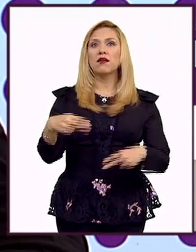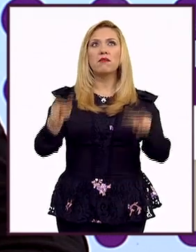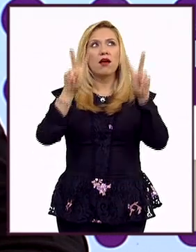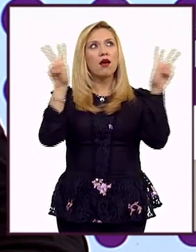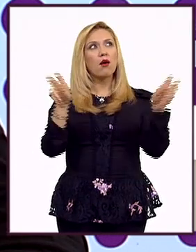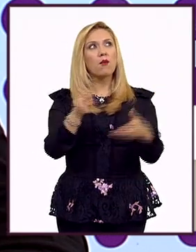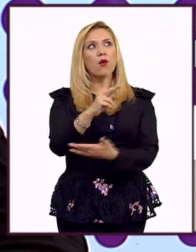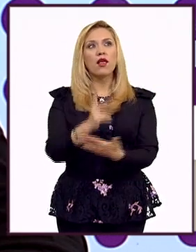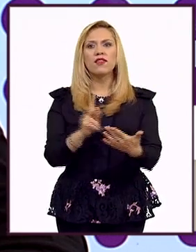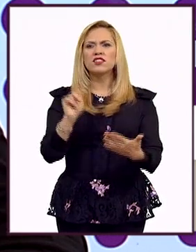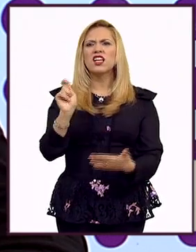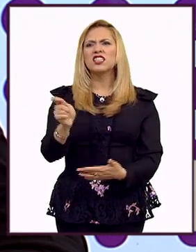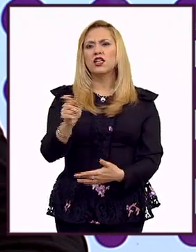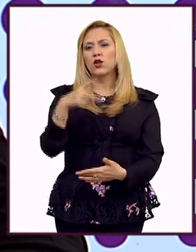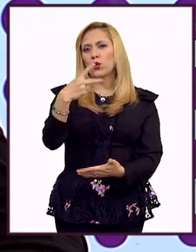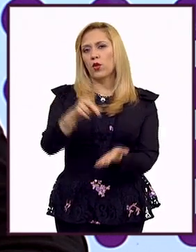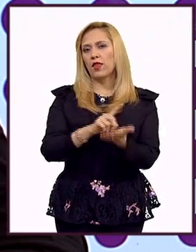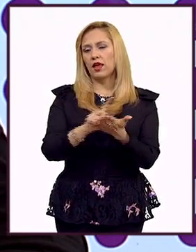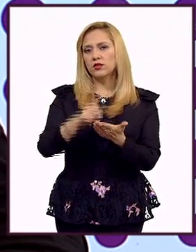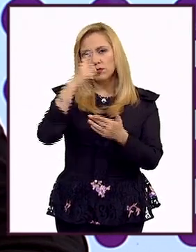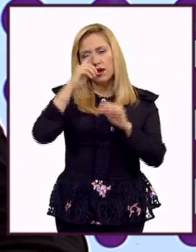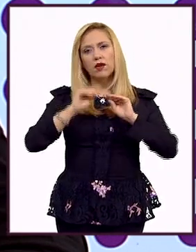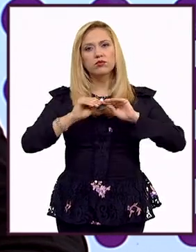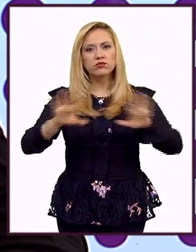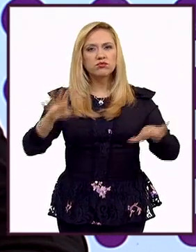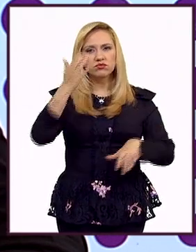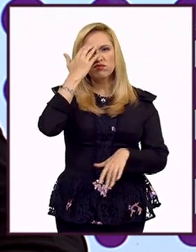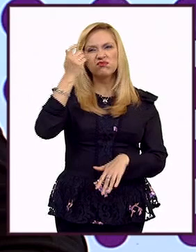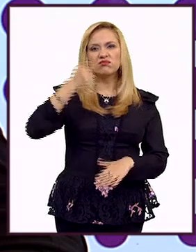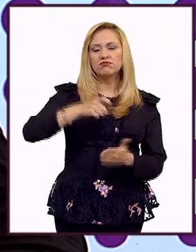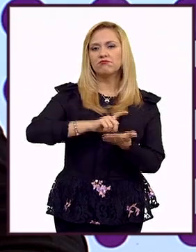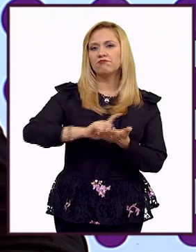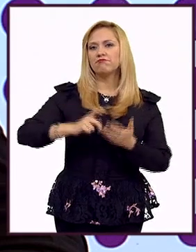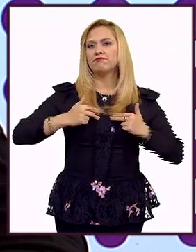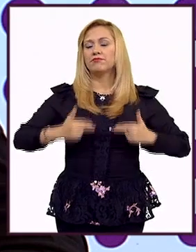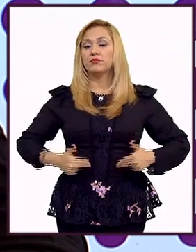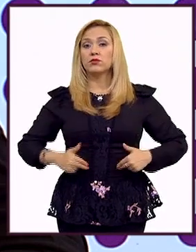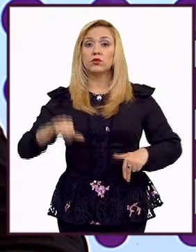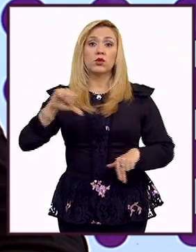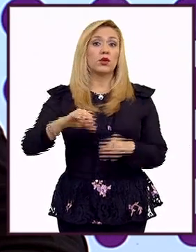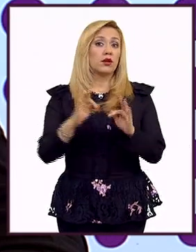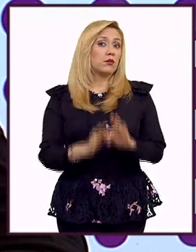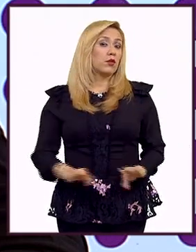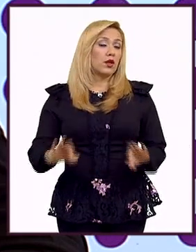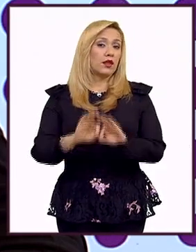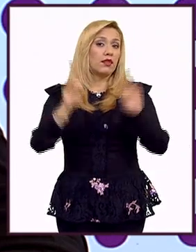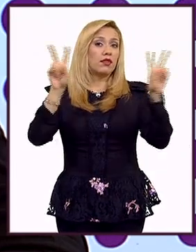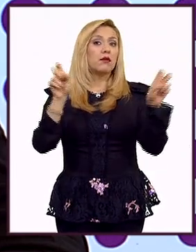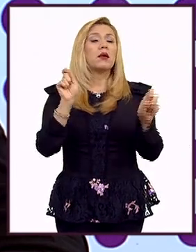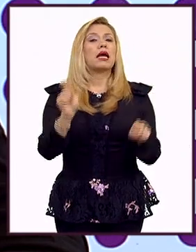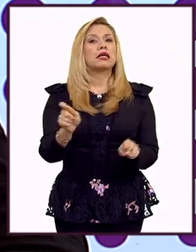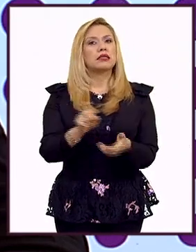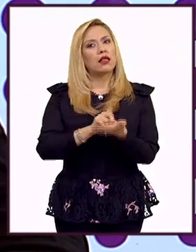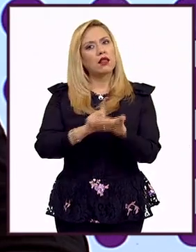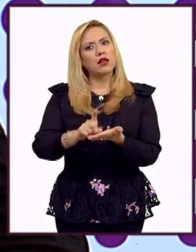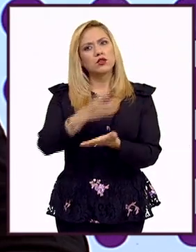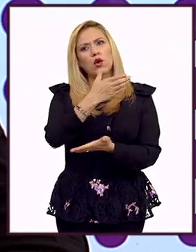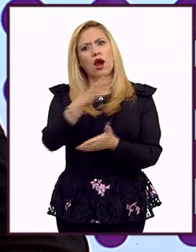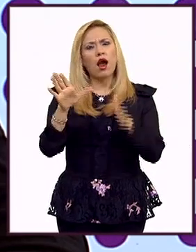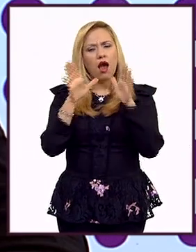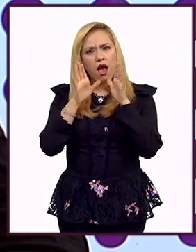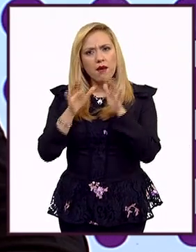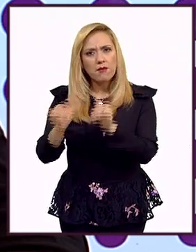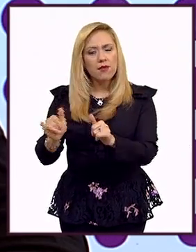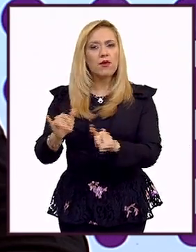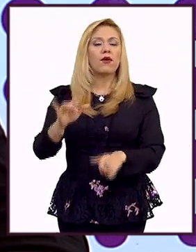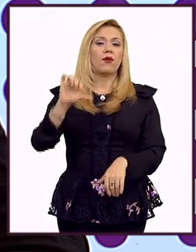discusión sobre la cultura de los derechos humanos. El día de hoy vamos a hablar de un tema de gran relevancia que es qué son los derechos campesinos, para lo cual